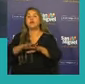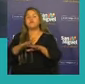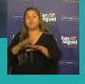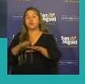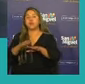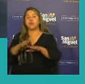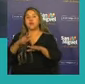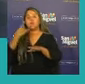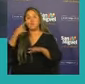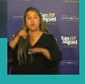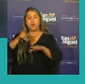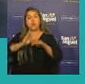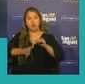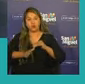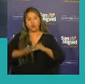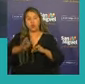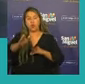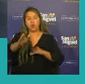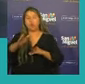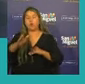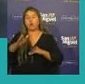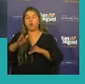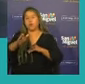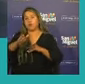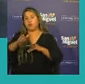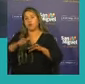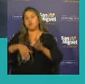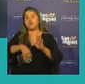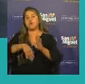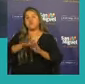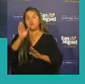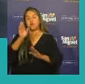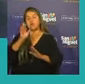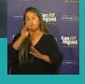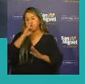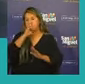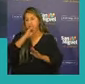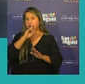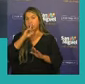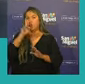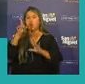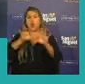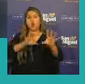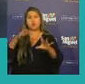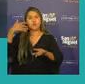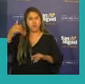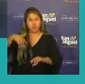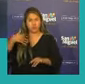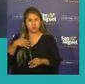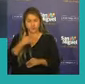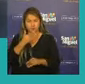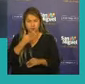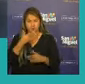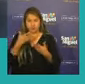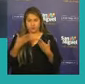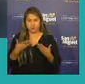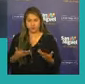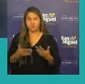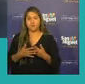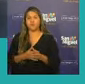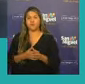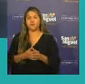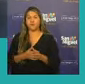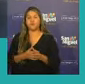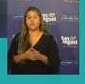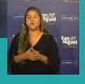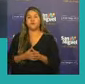que la hemos continuado y la hemos reforzado. Además, una de las cosas más importantes también, o algo que importa mucho, porque